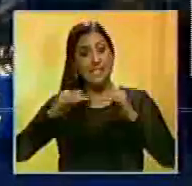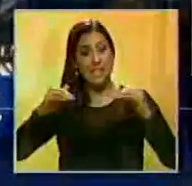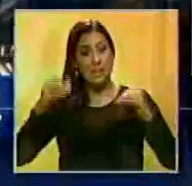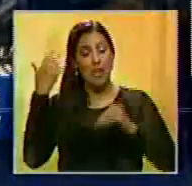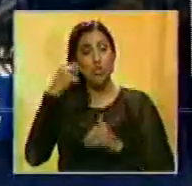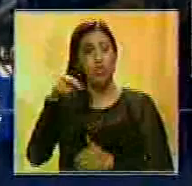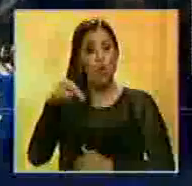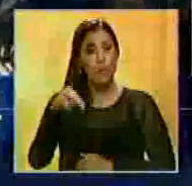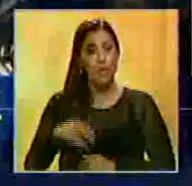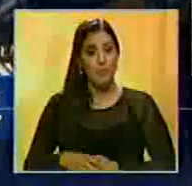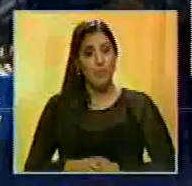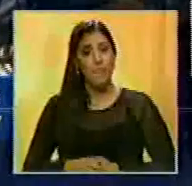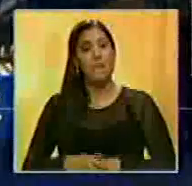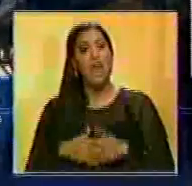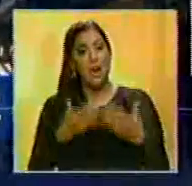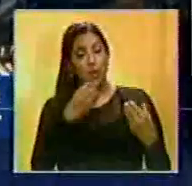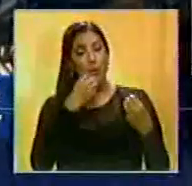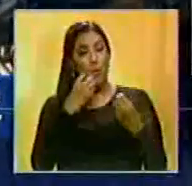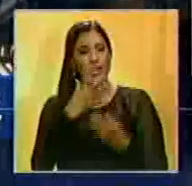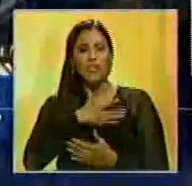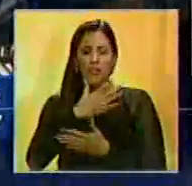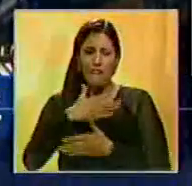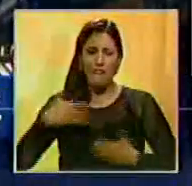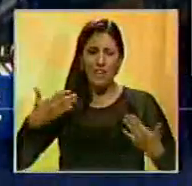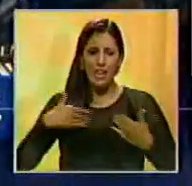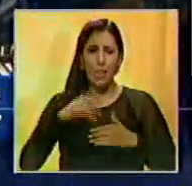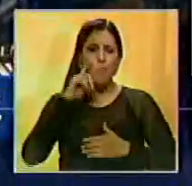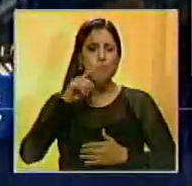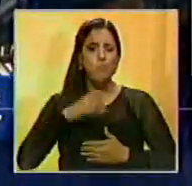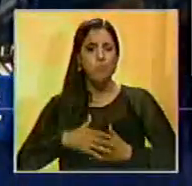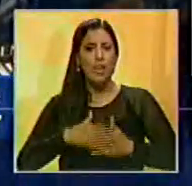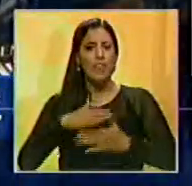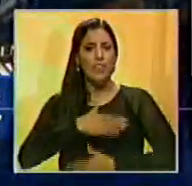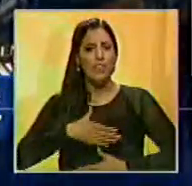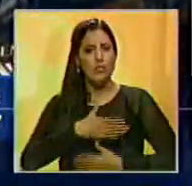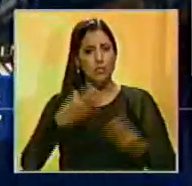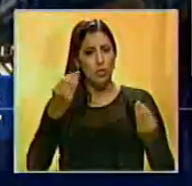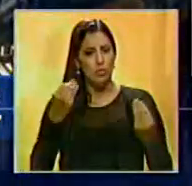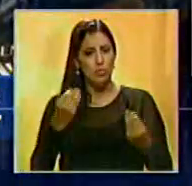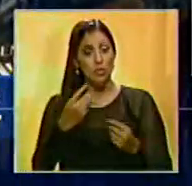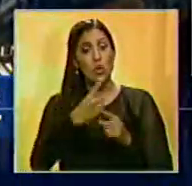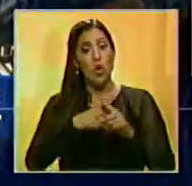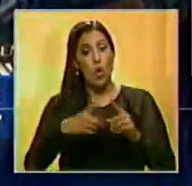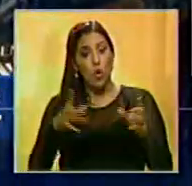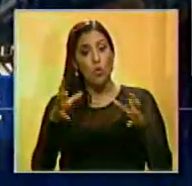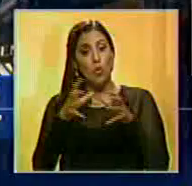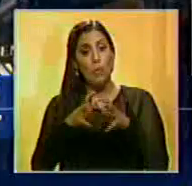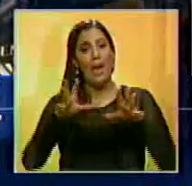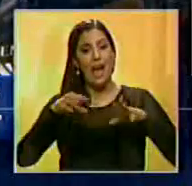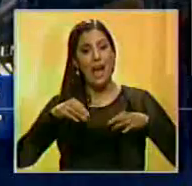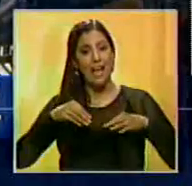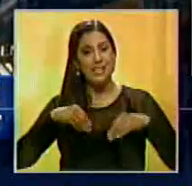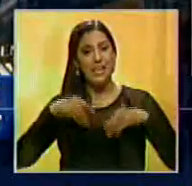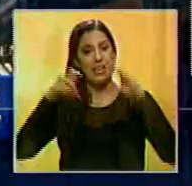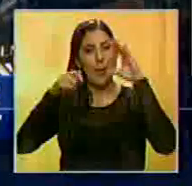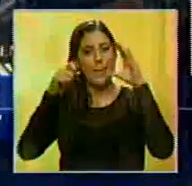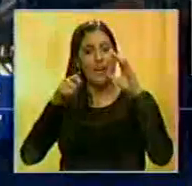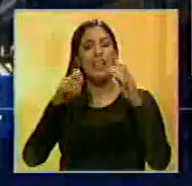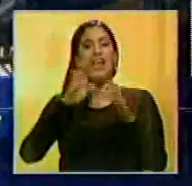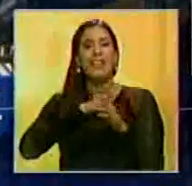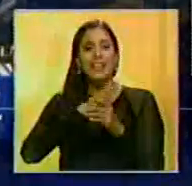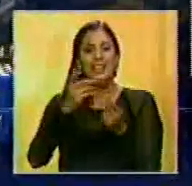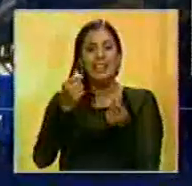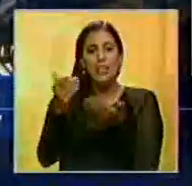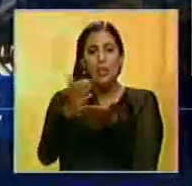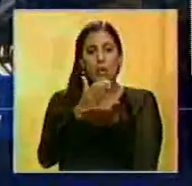desde noviembre. Solo aseguró que está muy feliz con su embarazo y lo disfruta mucho. De la cinta admitió que se filman para hacer